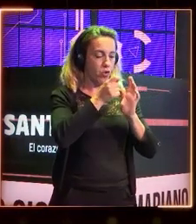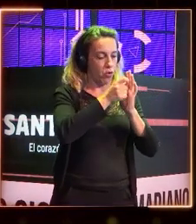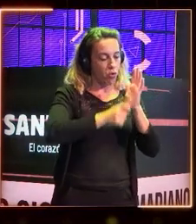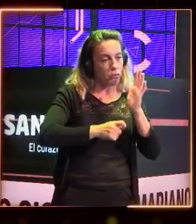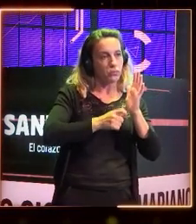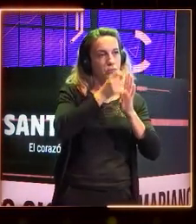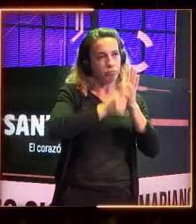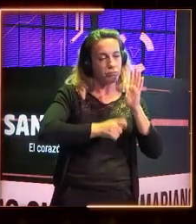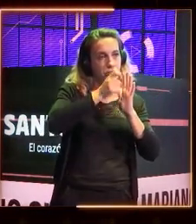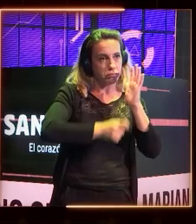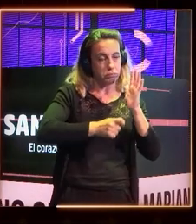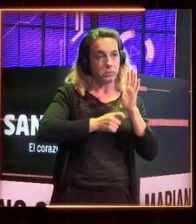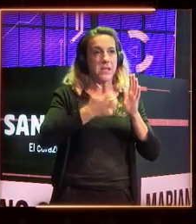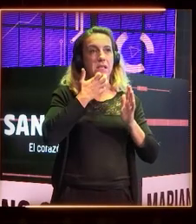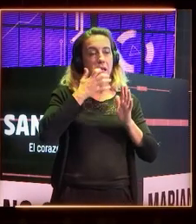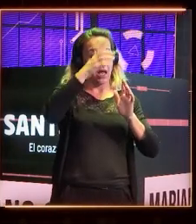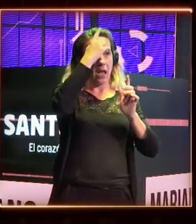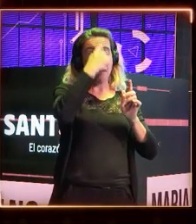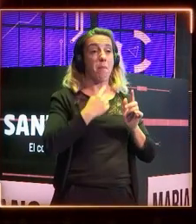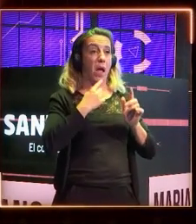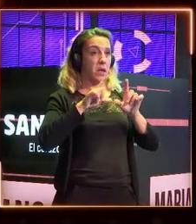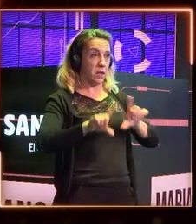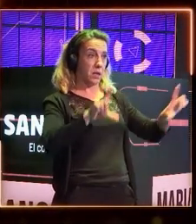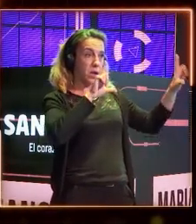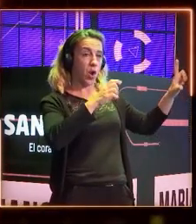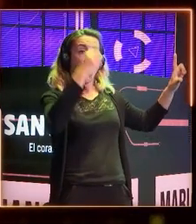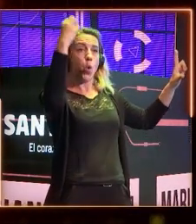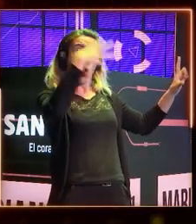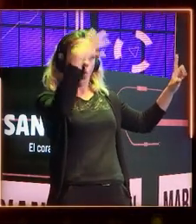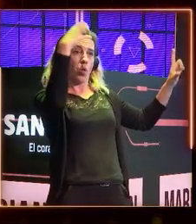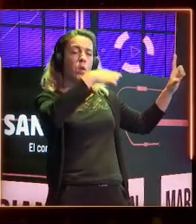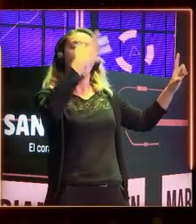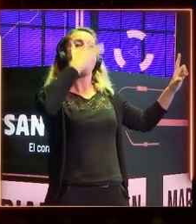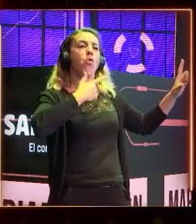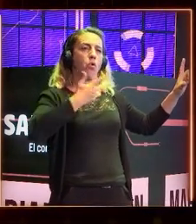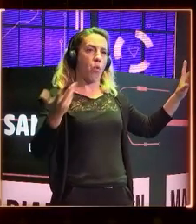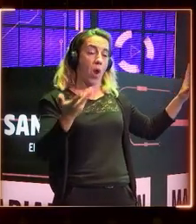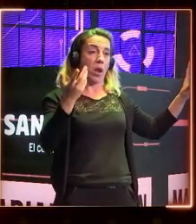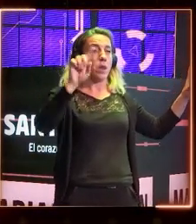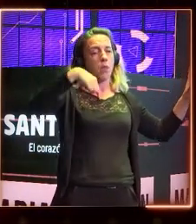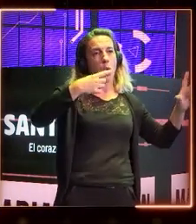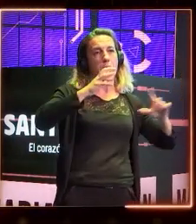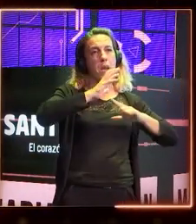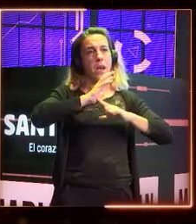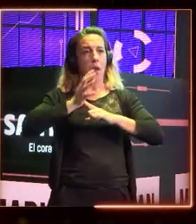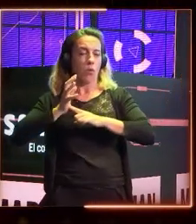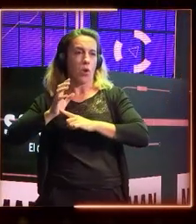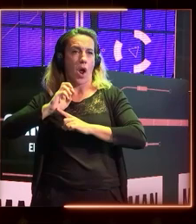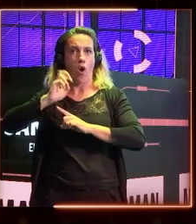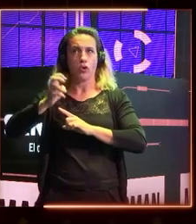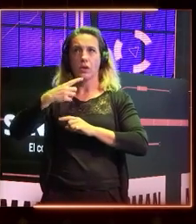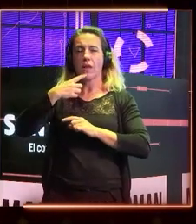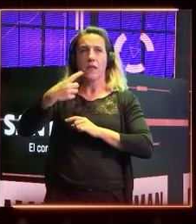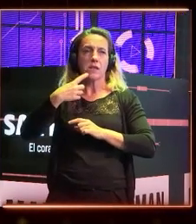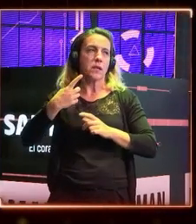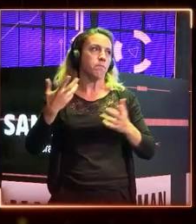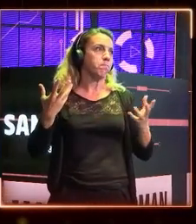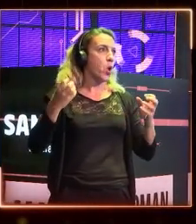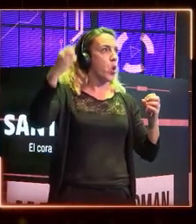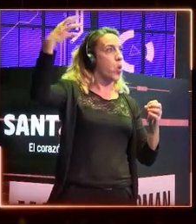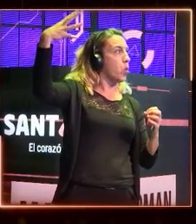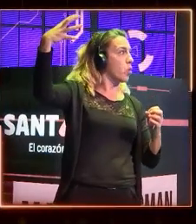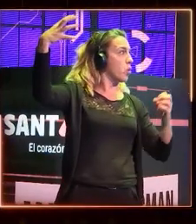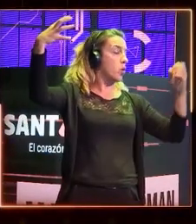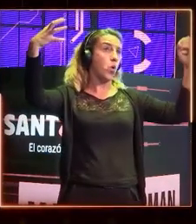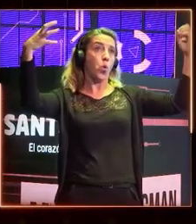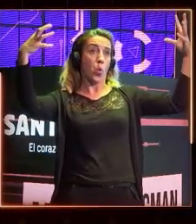ejemplo si en un punto de la imagen hay luz y qué color tiene esa luz pero luego hay otra neurona que detecta lo mismo y si tenemos dos neuronas que detectan luz en este